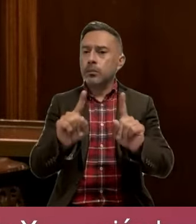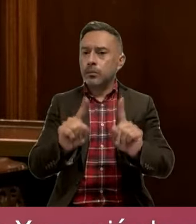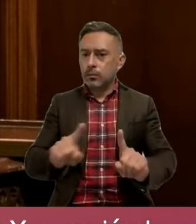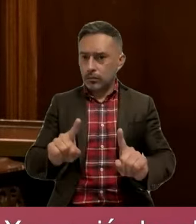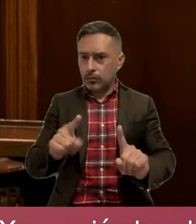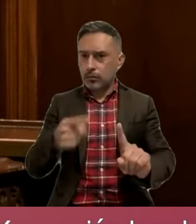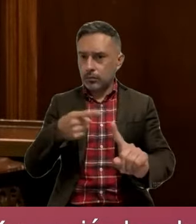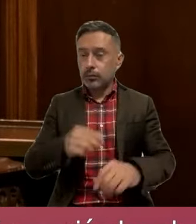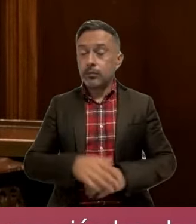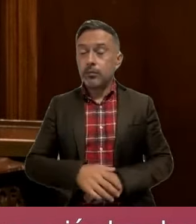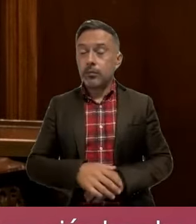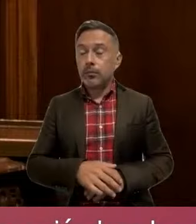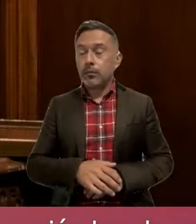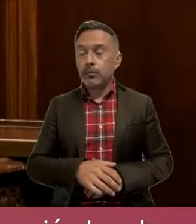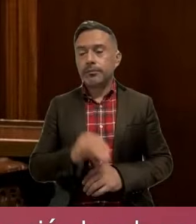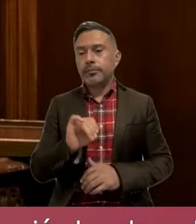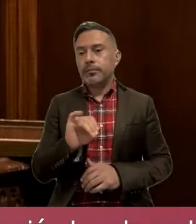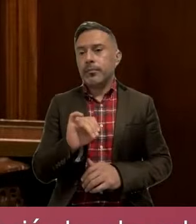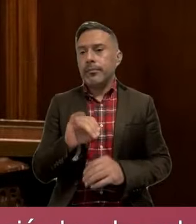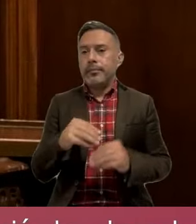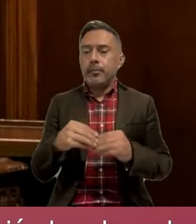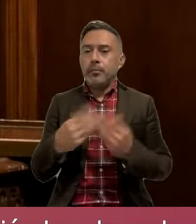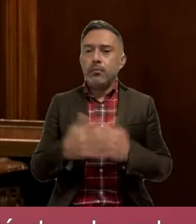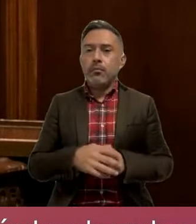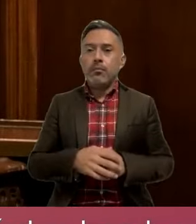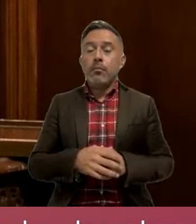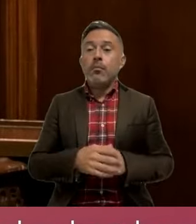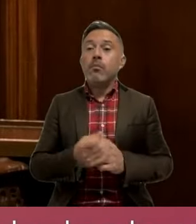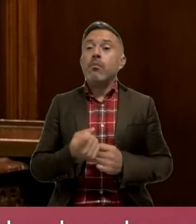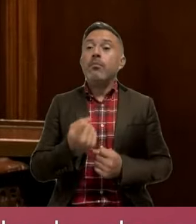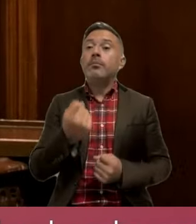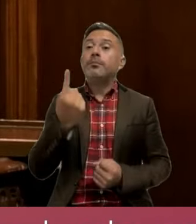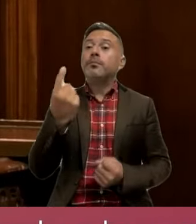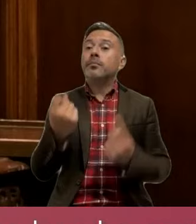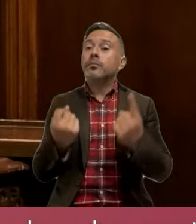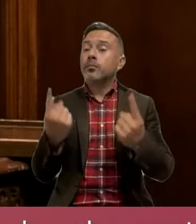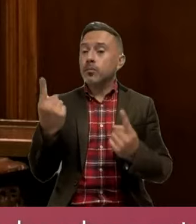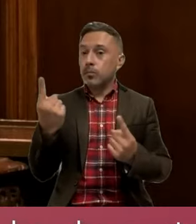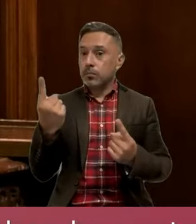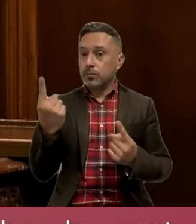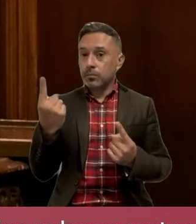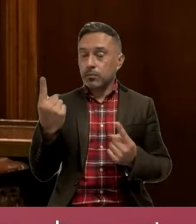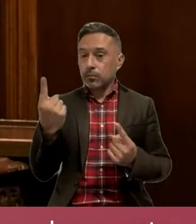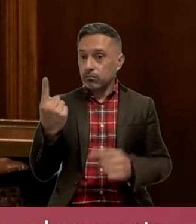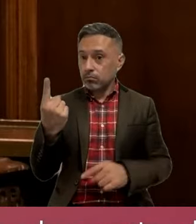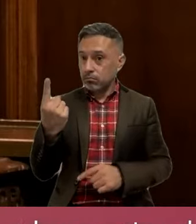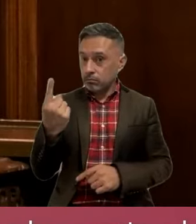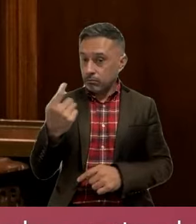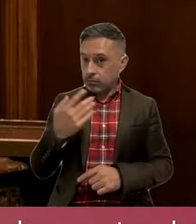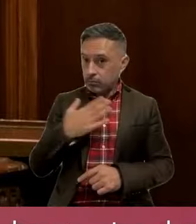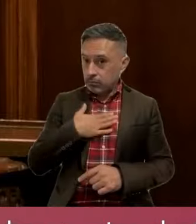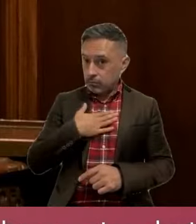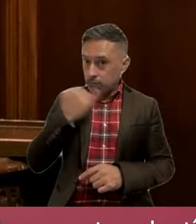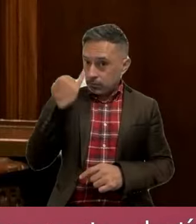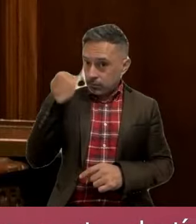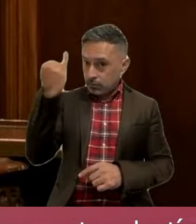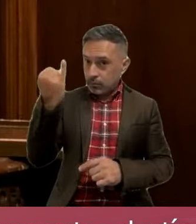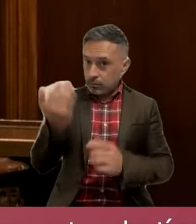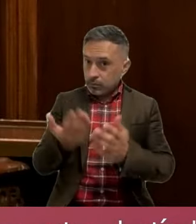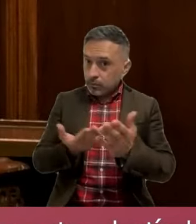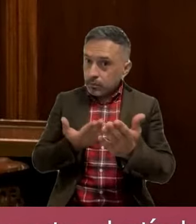Obviamente, hay quienes no coinciden con las ideas que nosotros hemos promovido,